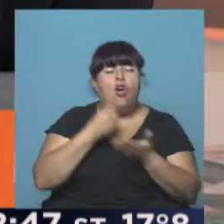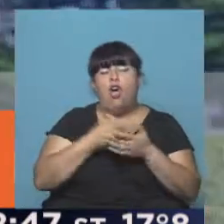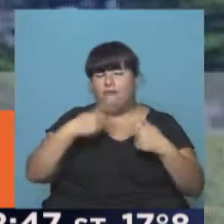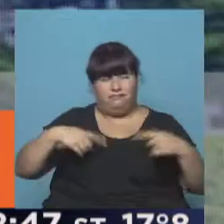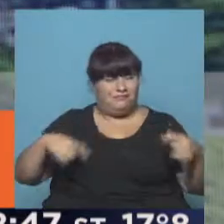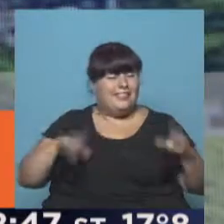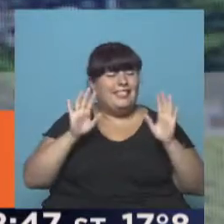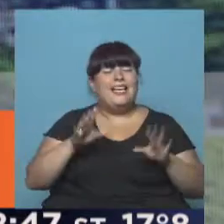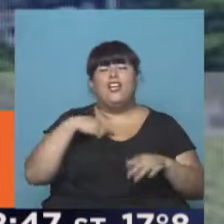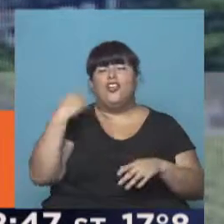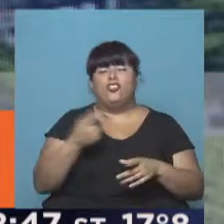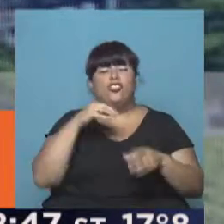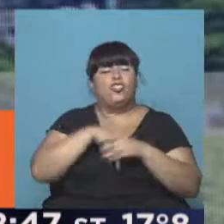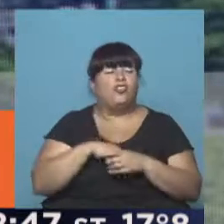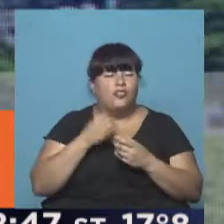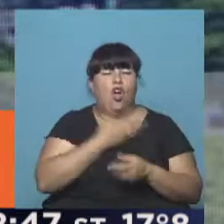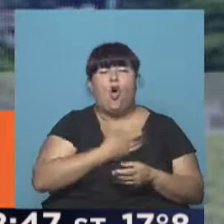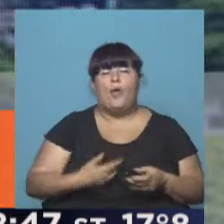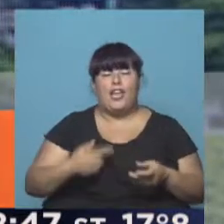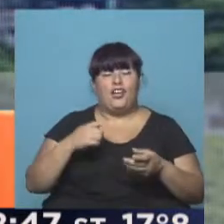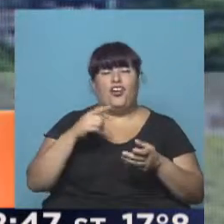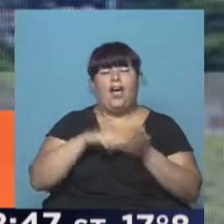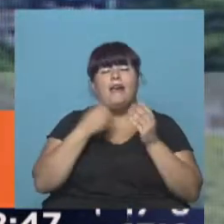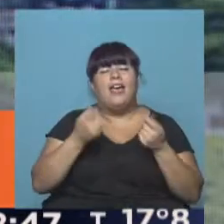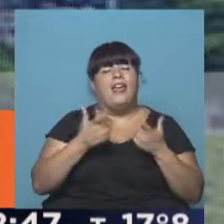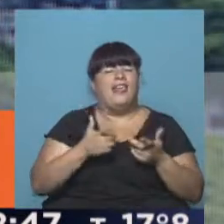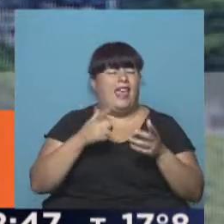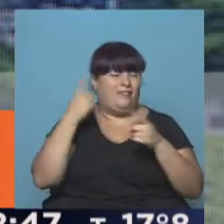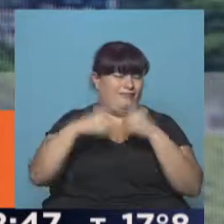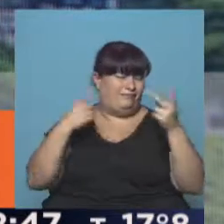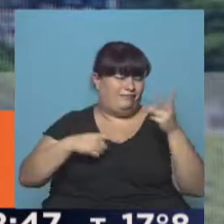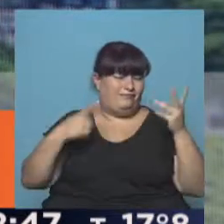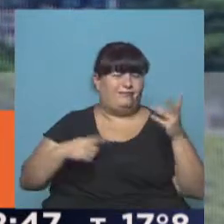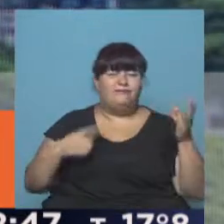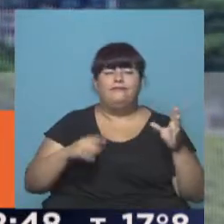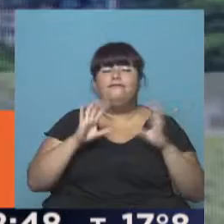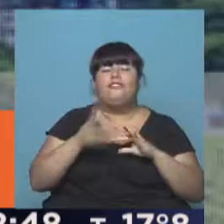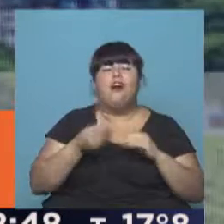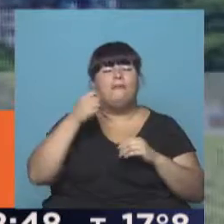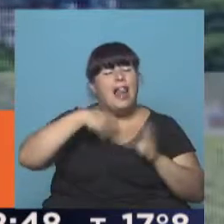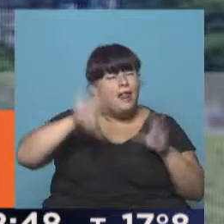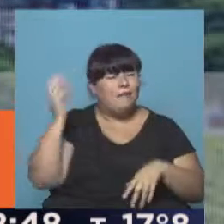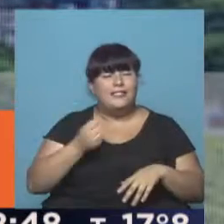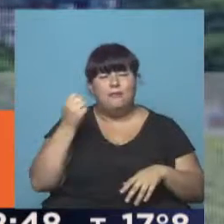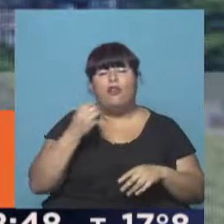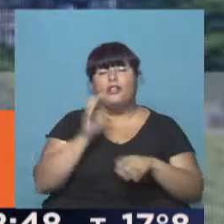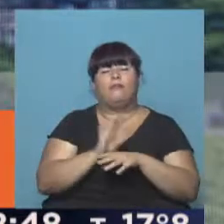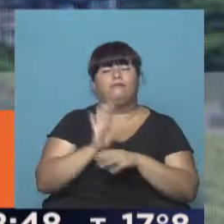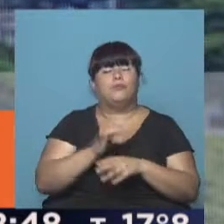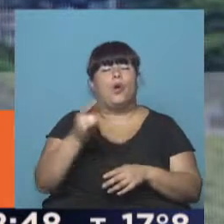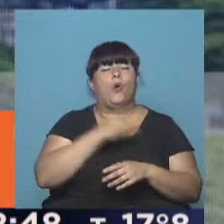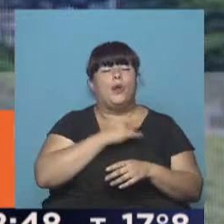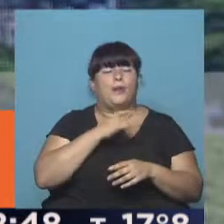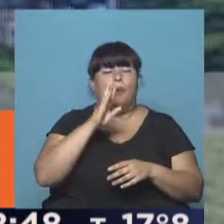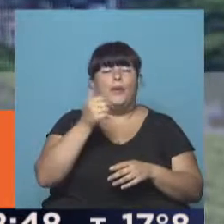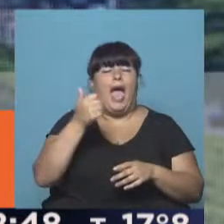bueno lo que generamos dentro del gobierno de la ciudad es una batería de herramientas donde la más importante se llama academia